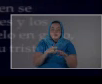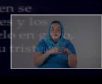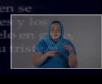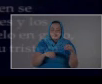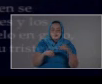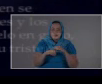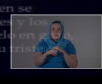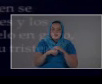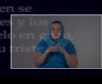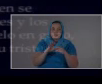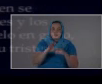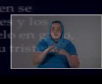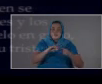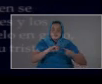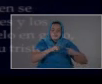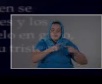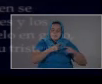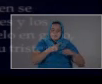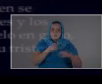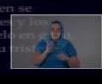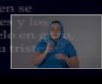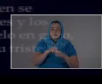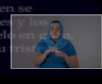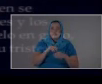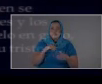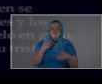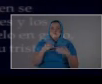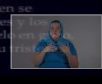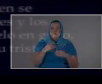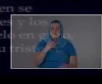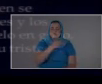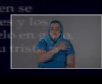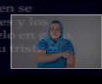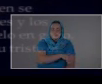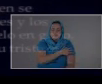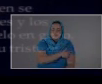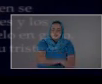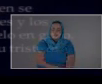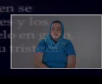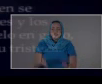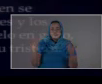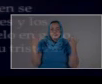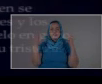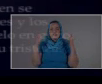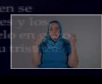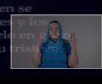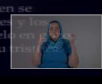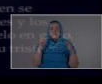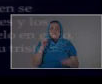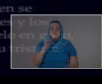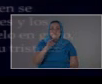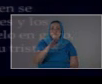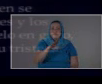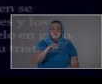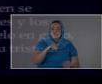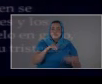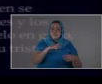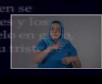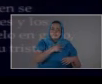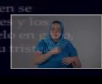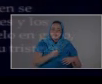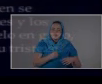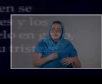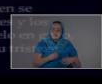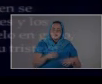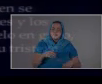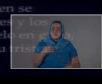en gozo, los consolaré y los alegraré de su tristeza. Siéntase en la